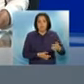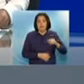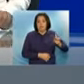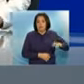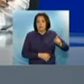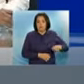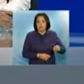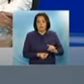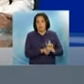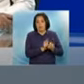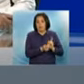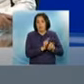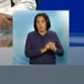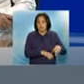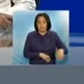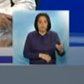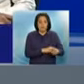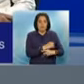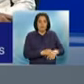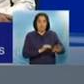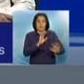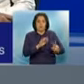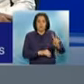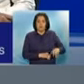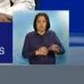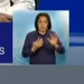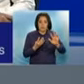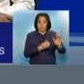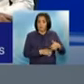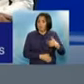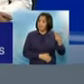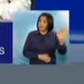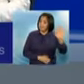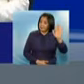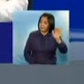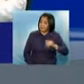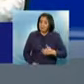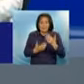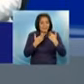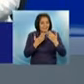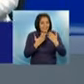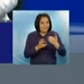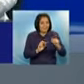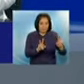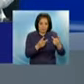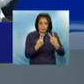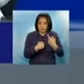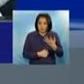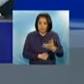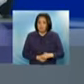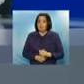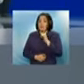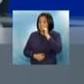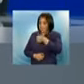son cambios en nuestro país. Son las 12:59 y es hora de despedirnos. Muchísimas gracias por habernos acompañado. Y nos